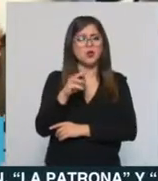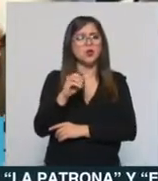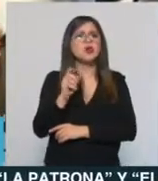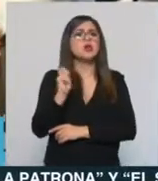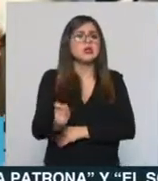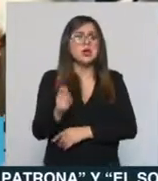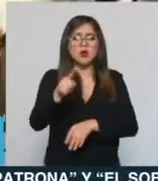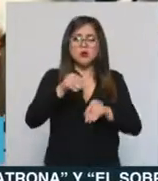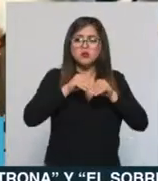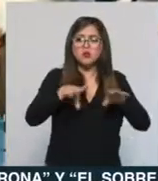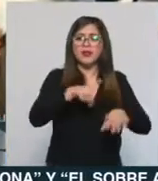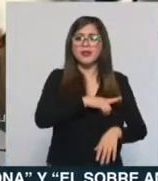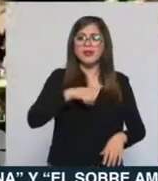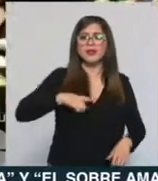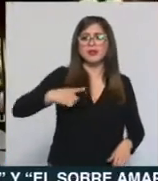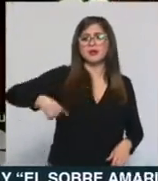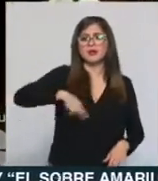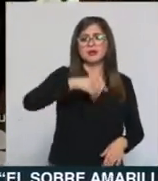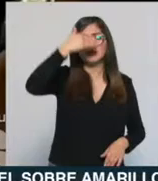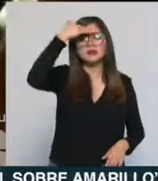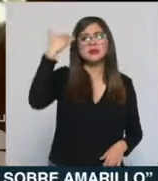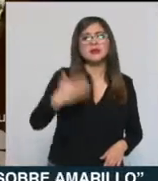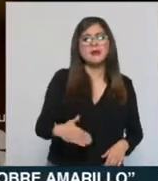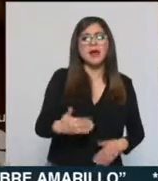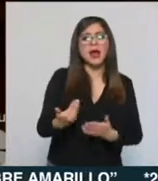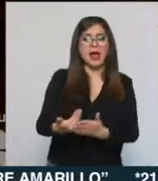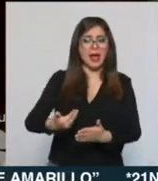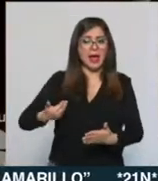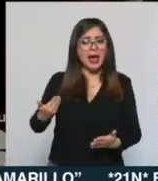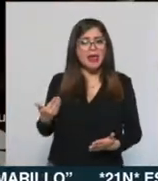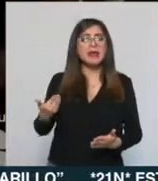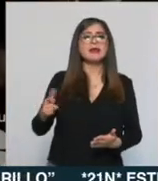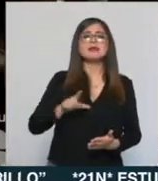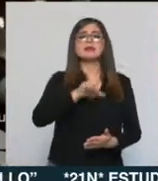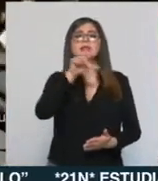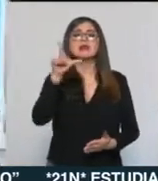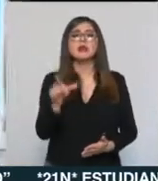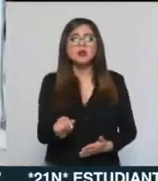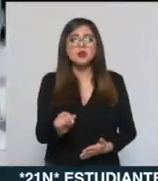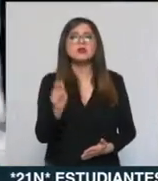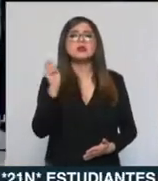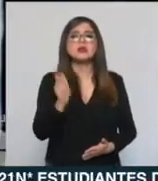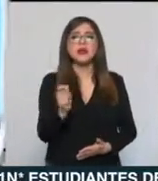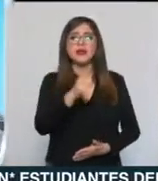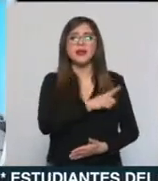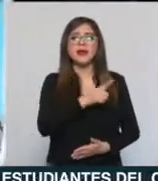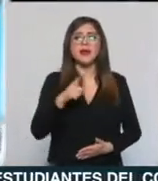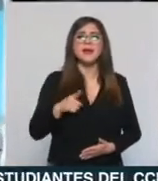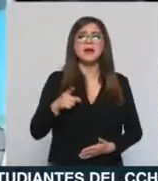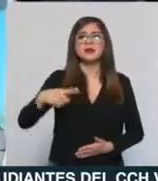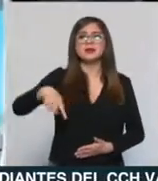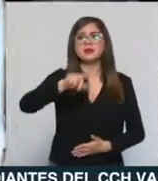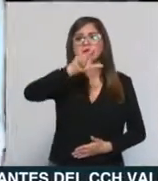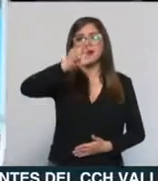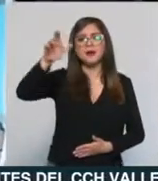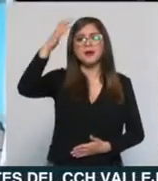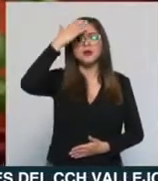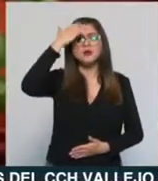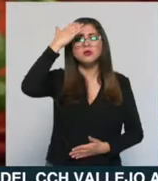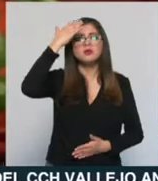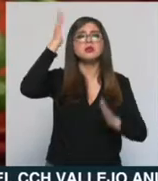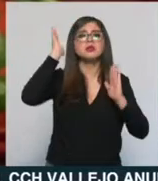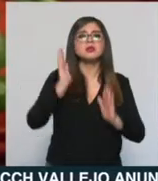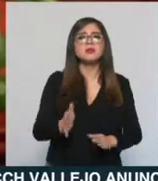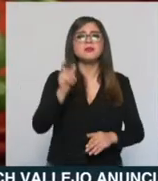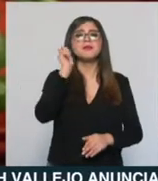ser conscientes, pero bueno, el antes y el después del Me Too es que pues reconocimos las prácticas que tenemos y ya